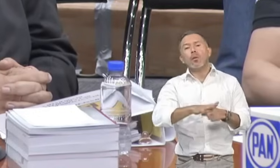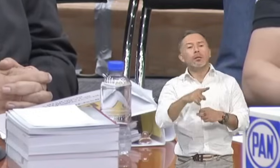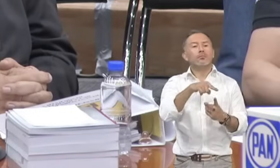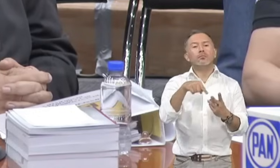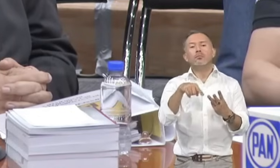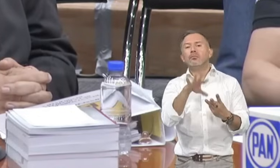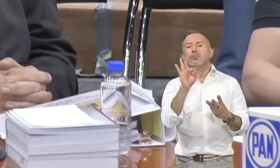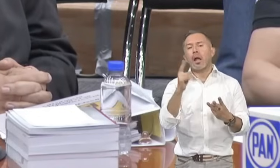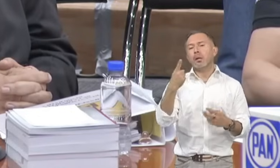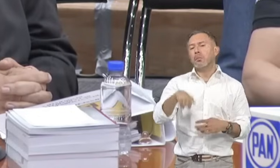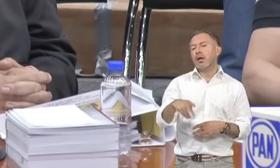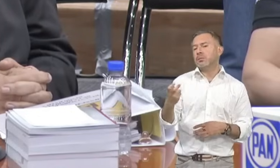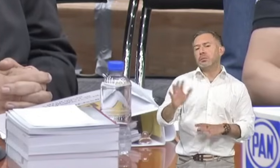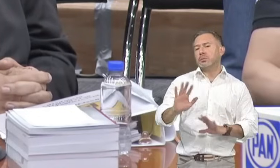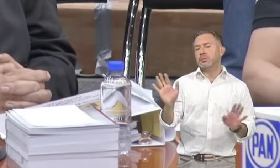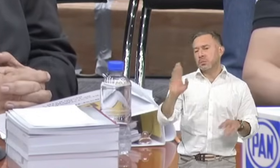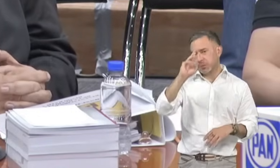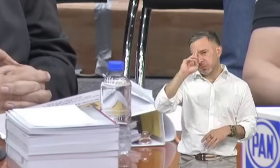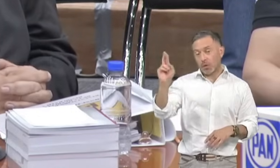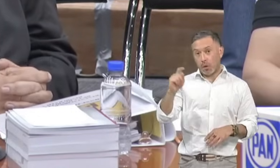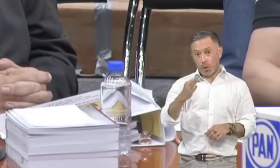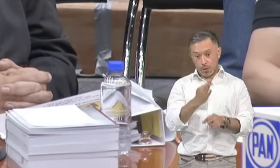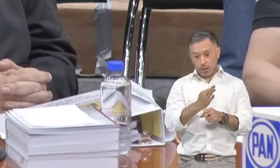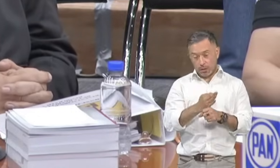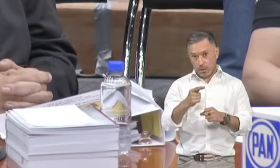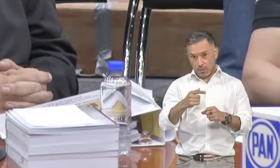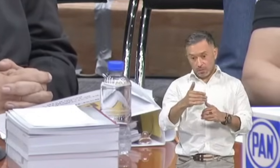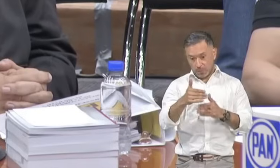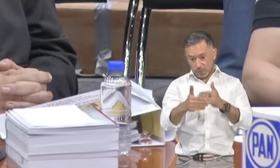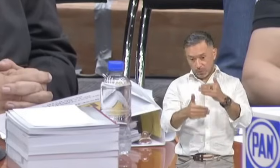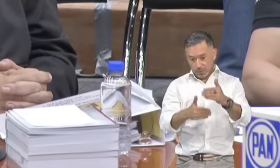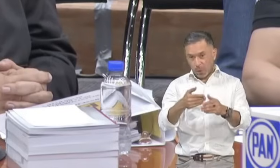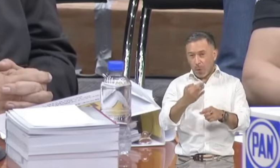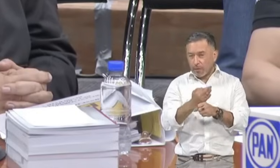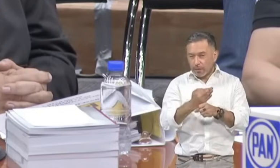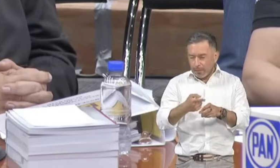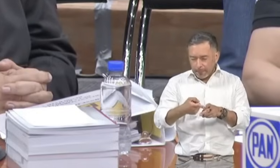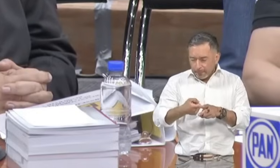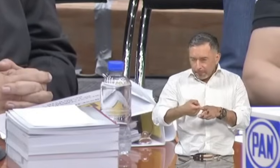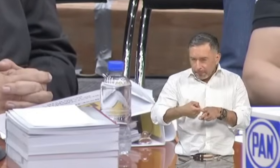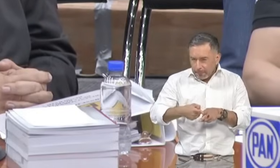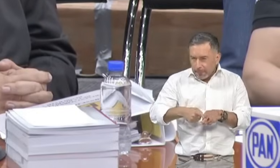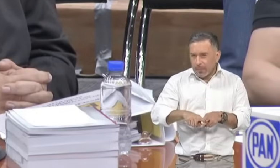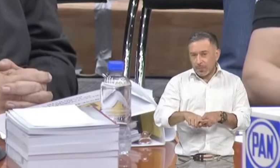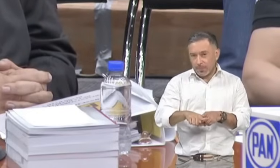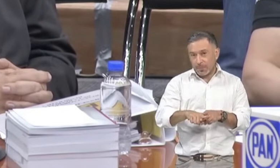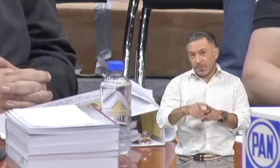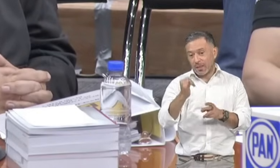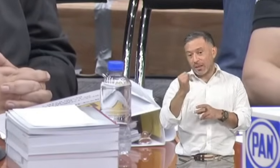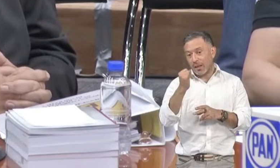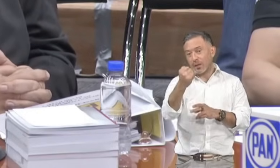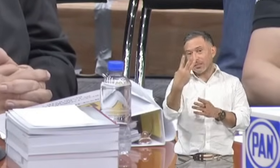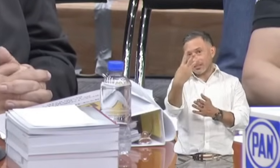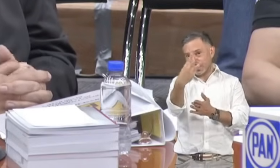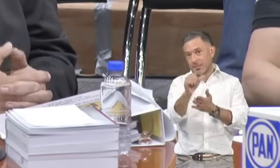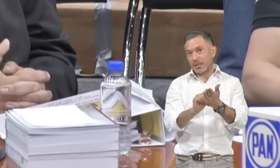hoy el proceso apenas está iniciando, son 3 largos meses los que estamos de